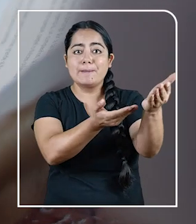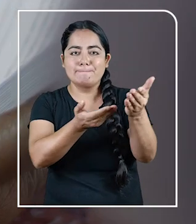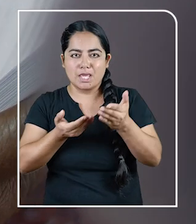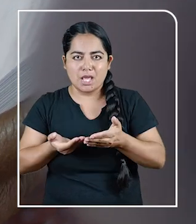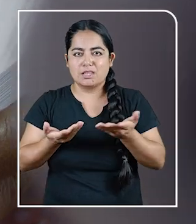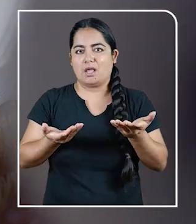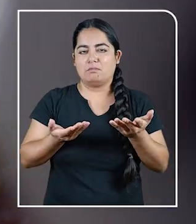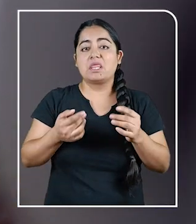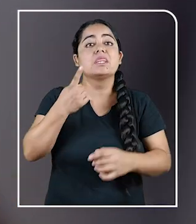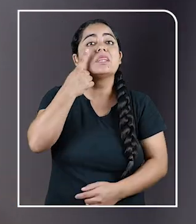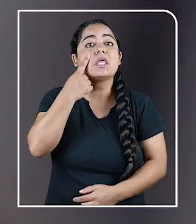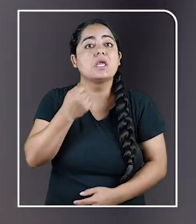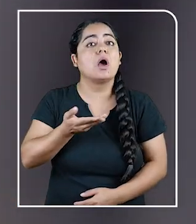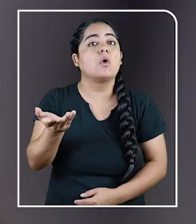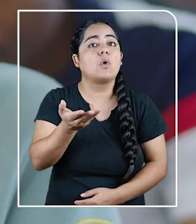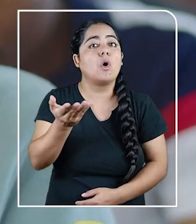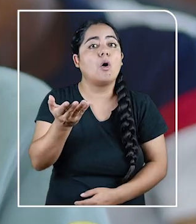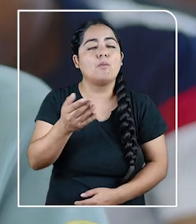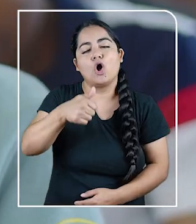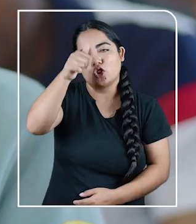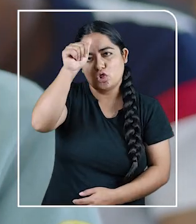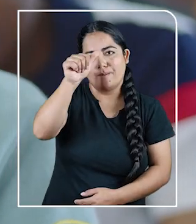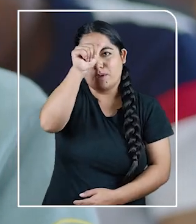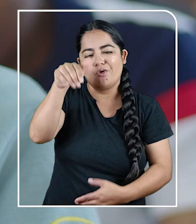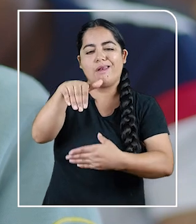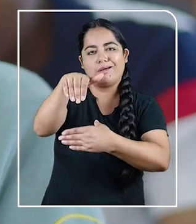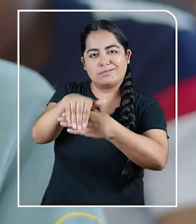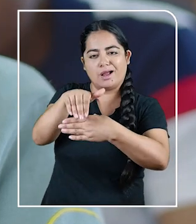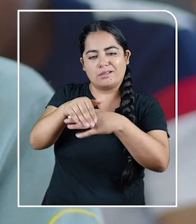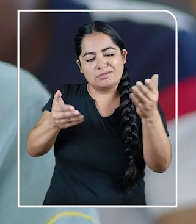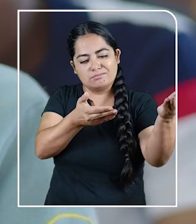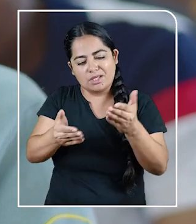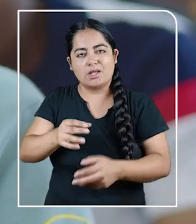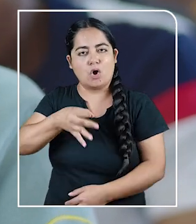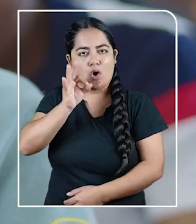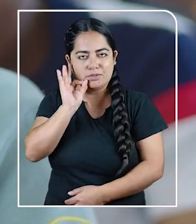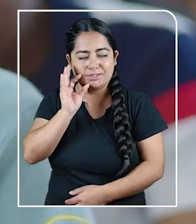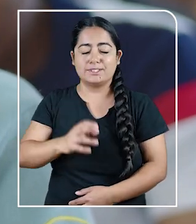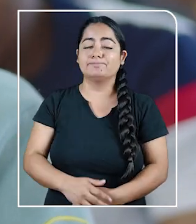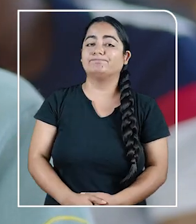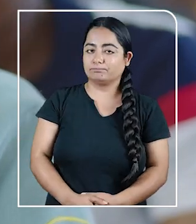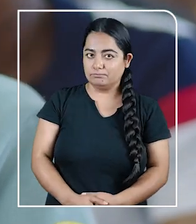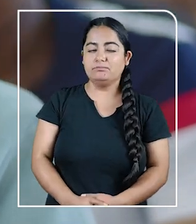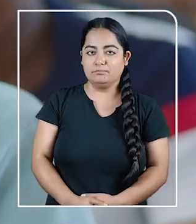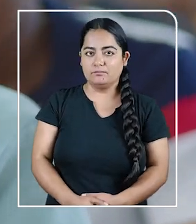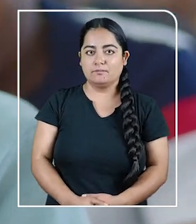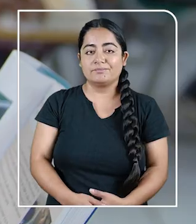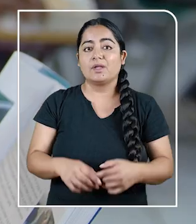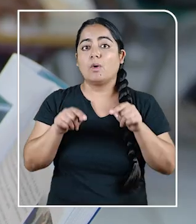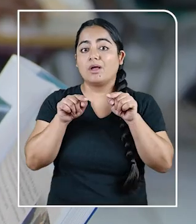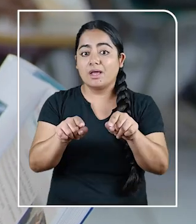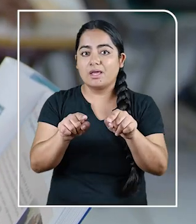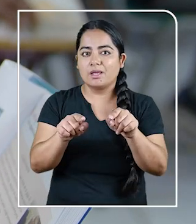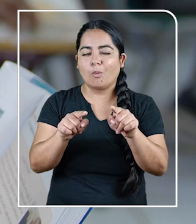o amigos y amigas a tomar once un domingo por la tarde.